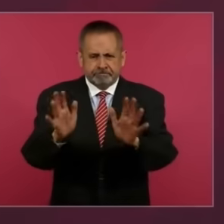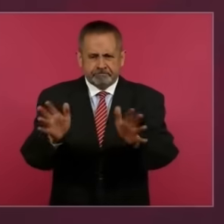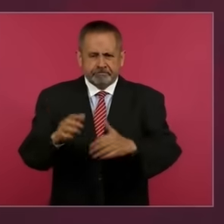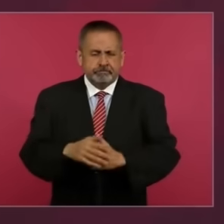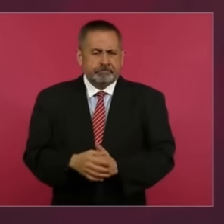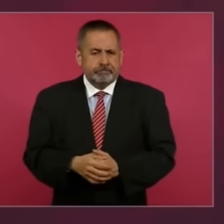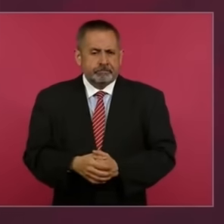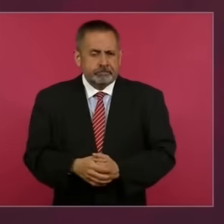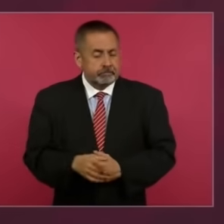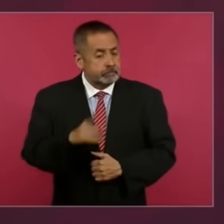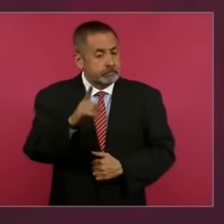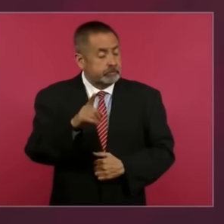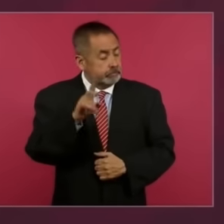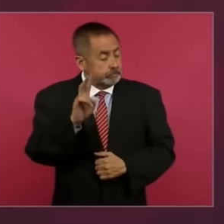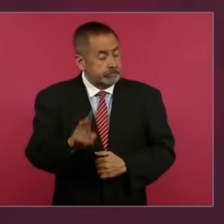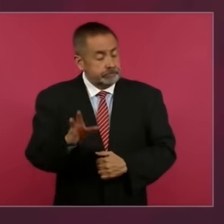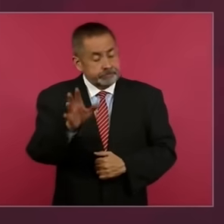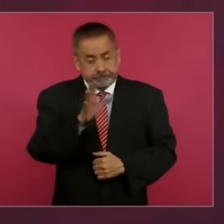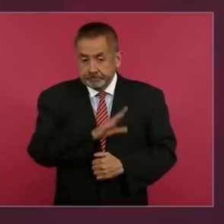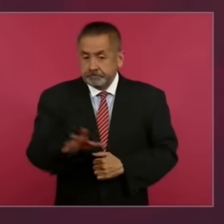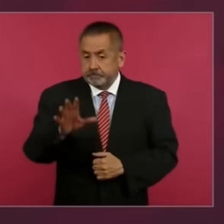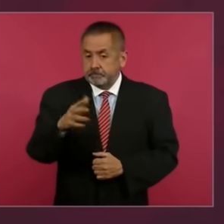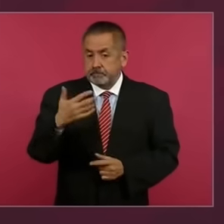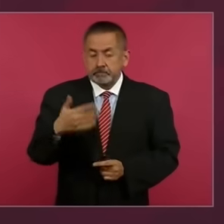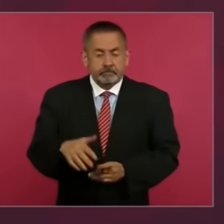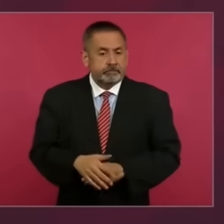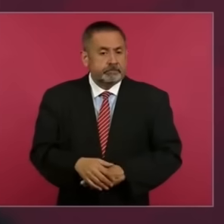es increíble,